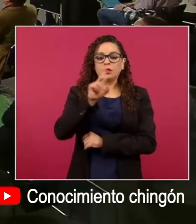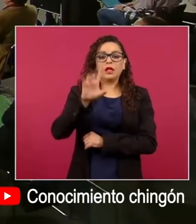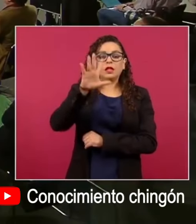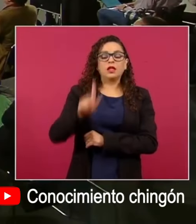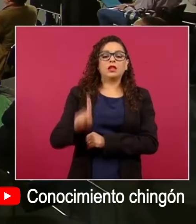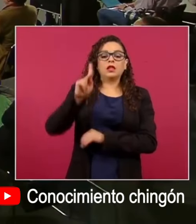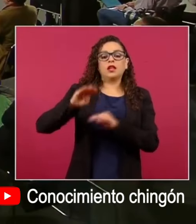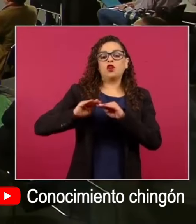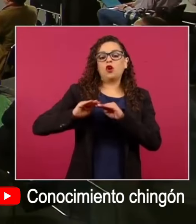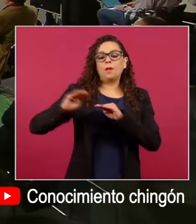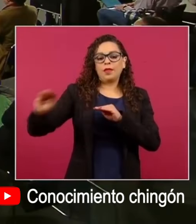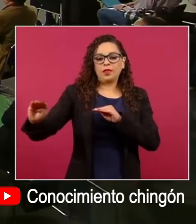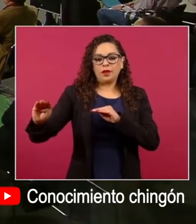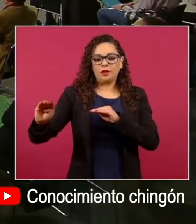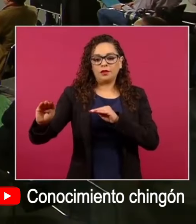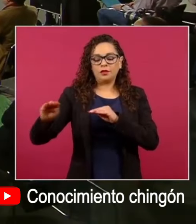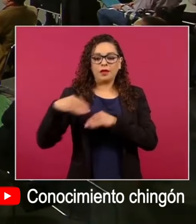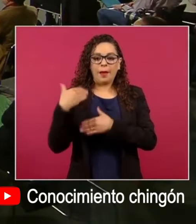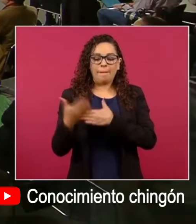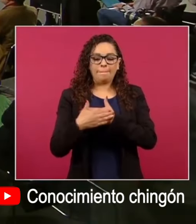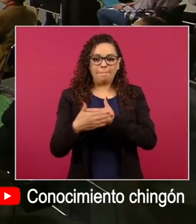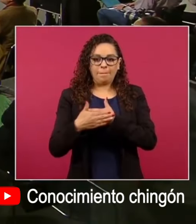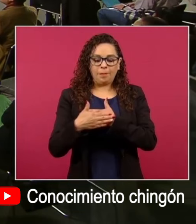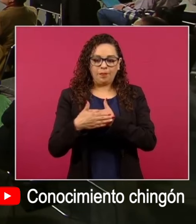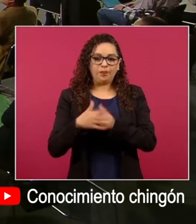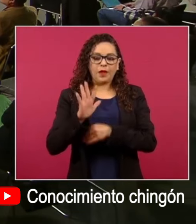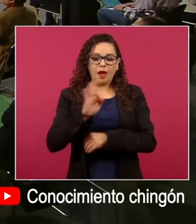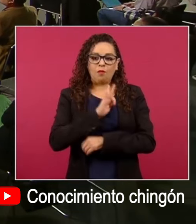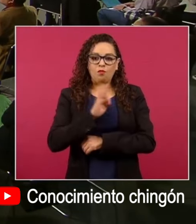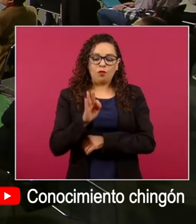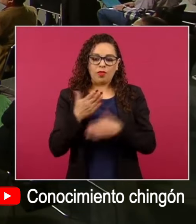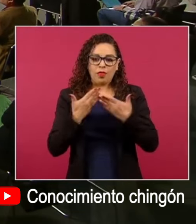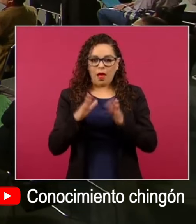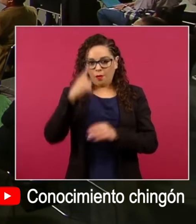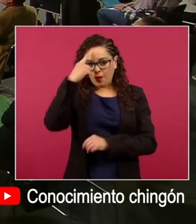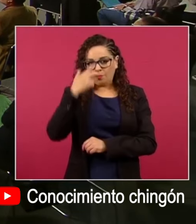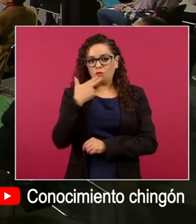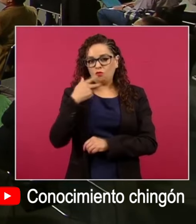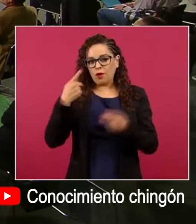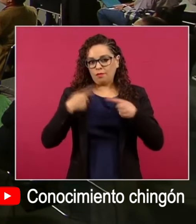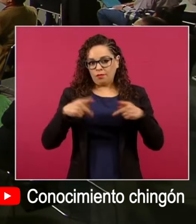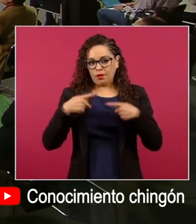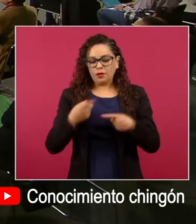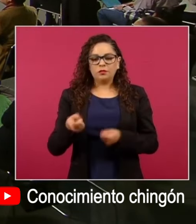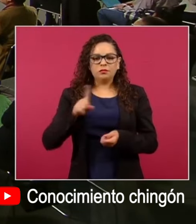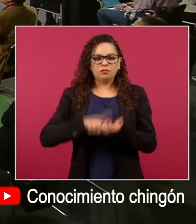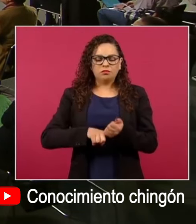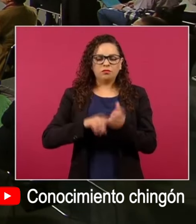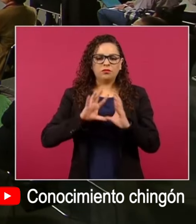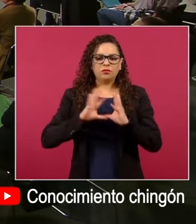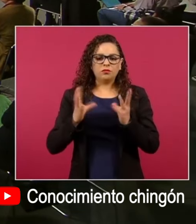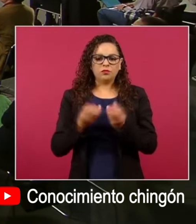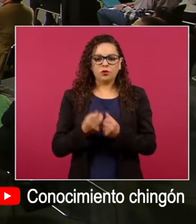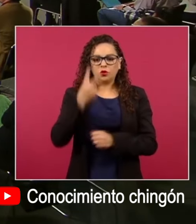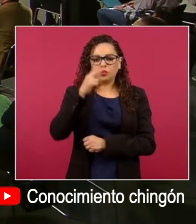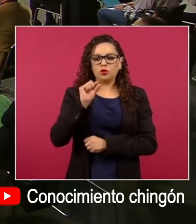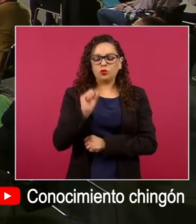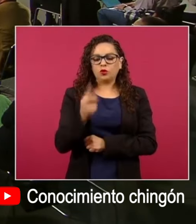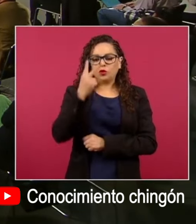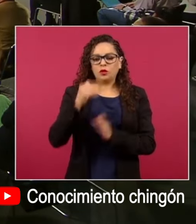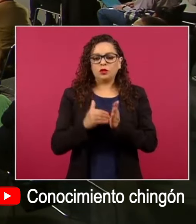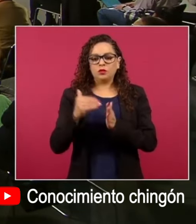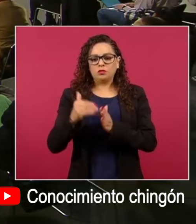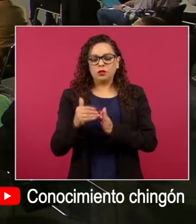35 kilómetros, que estaremos poniendo en circulación próximamente. Esto equivale a 2.2 millones de metros cúbicos